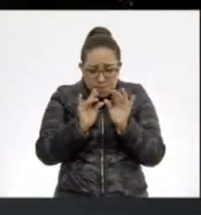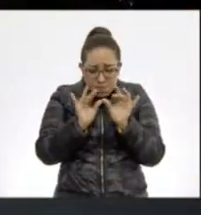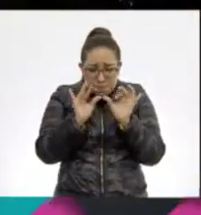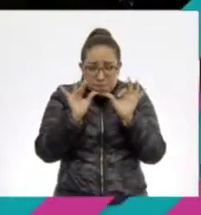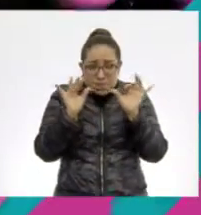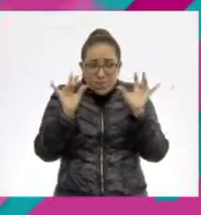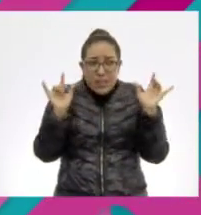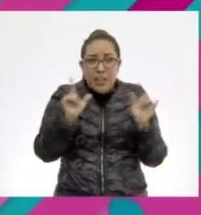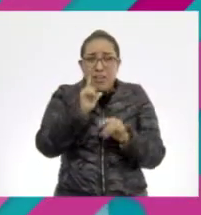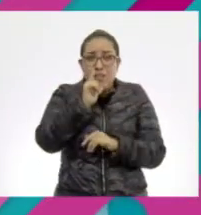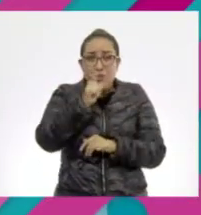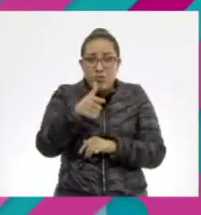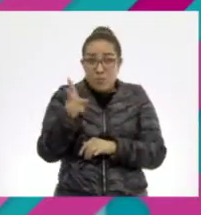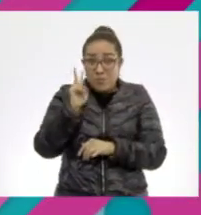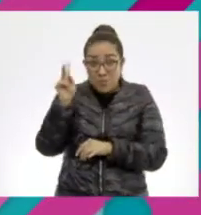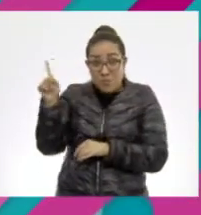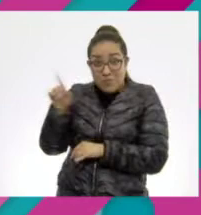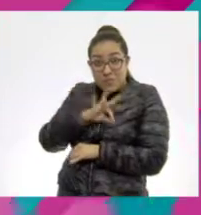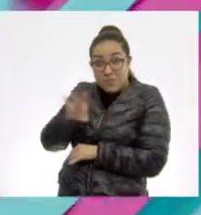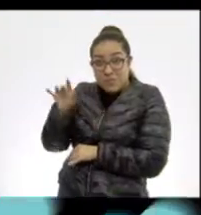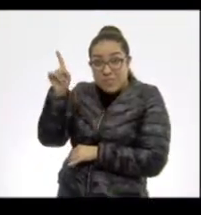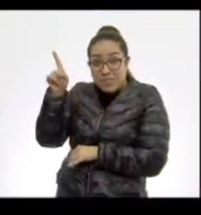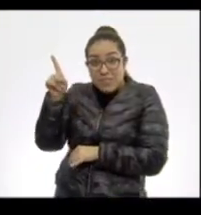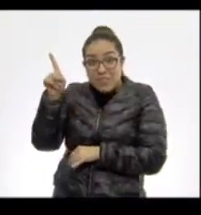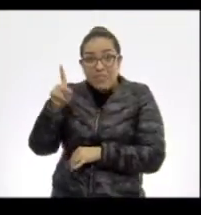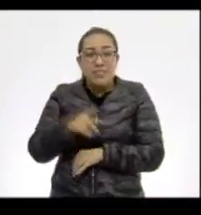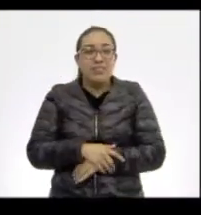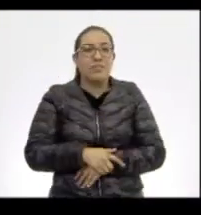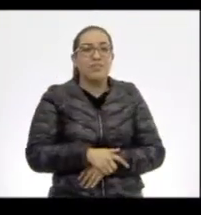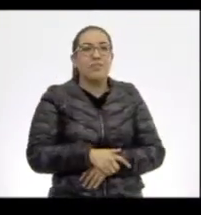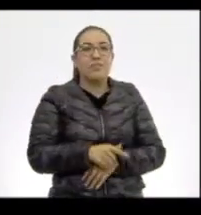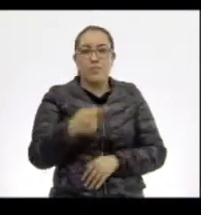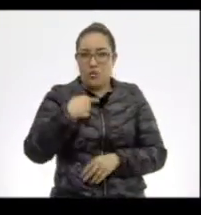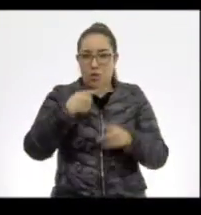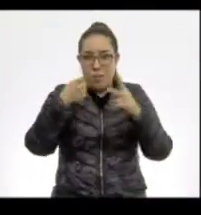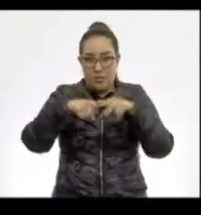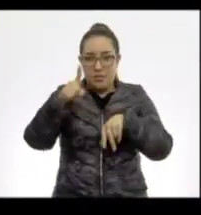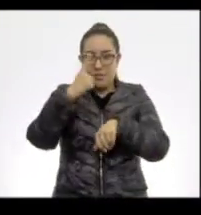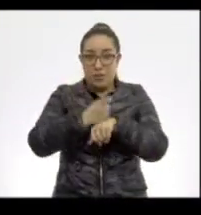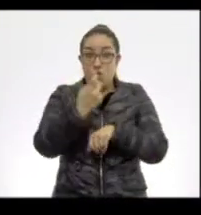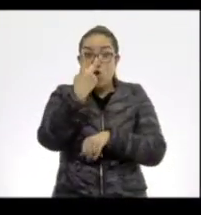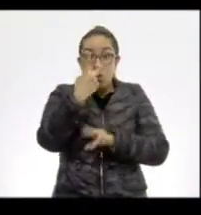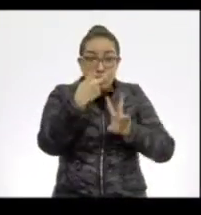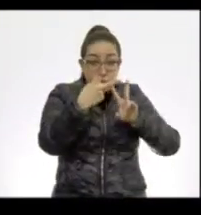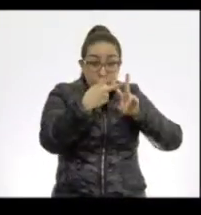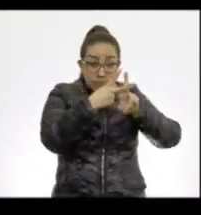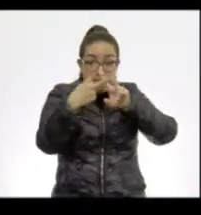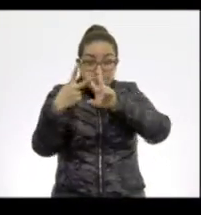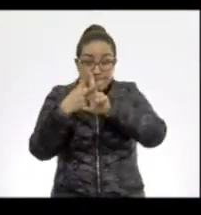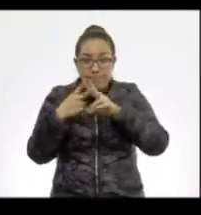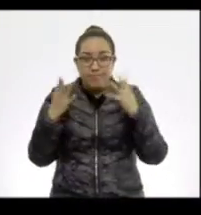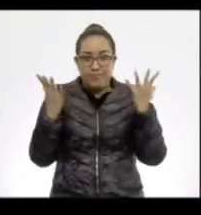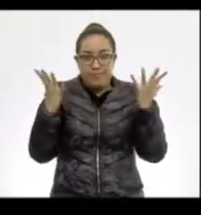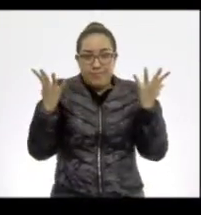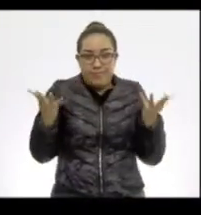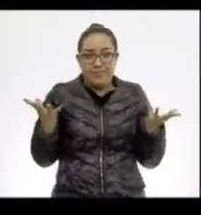imaginar? Sí. Yo voy a empezar colocando dos estrellas a mis lados.